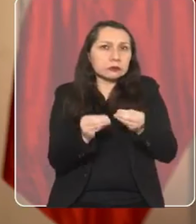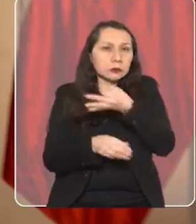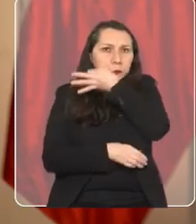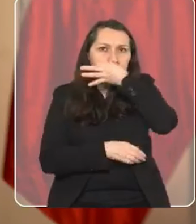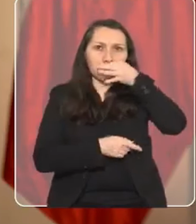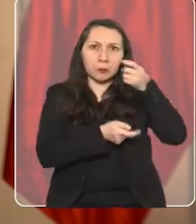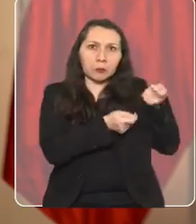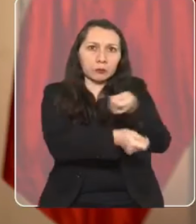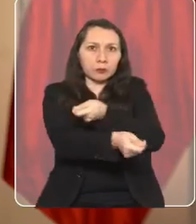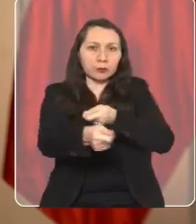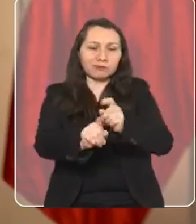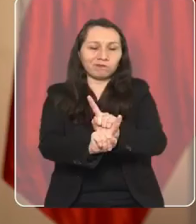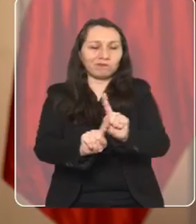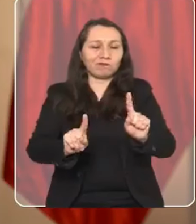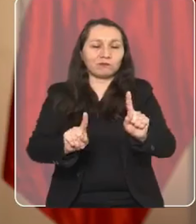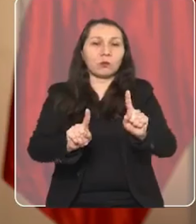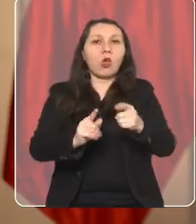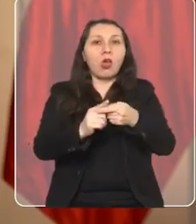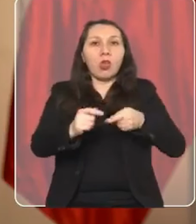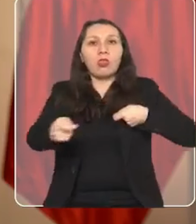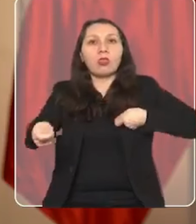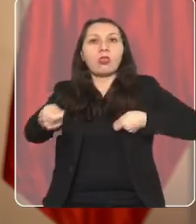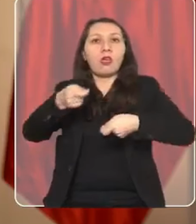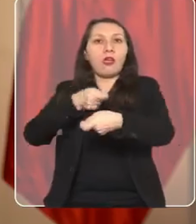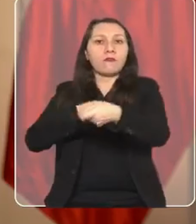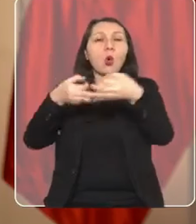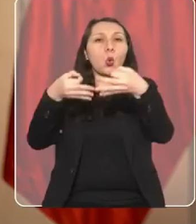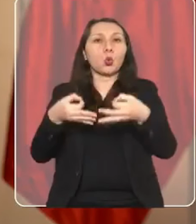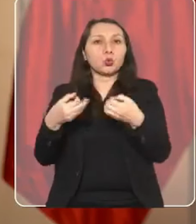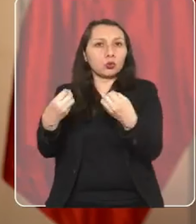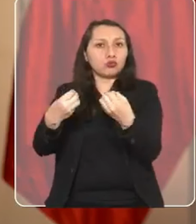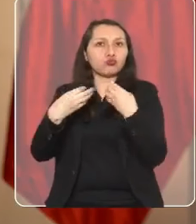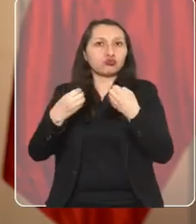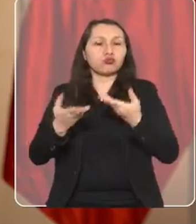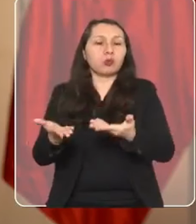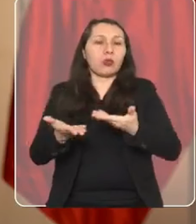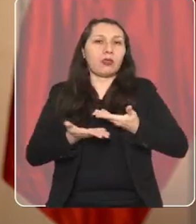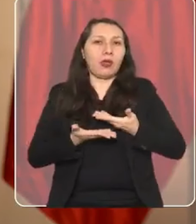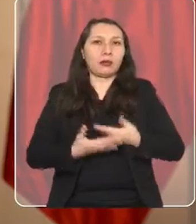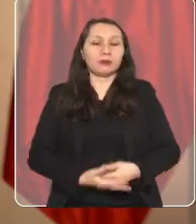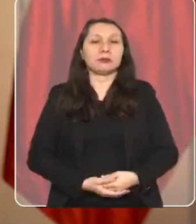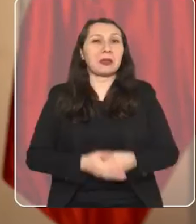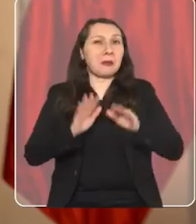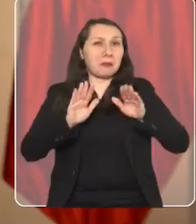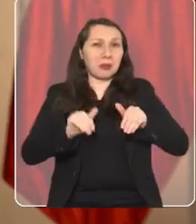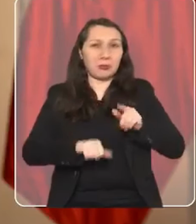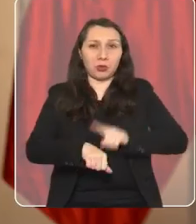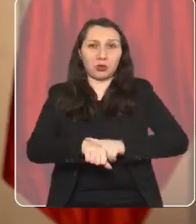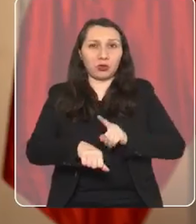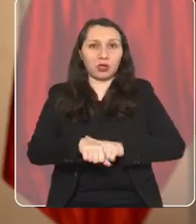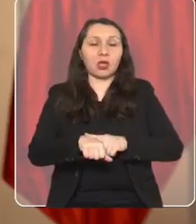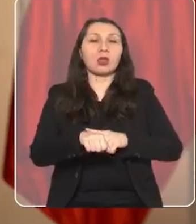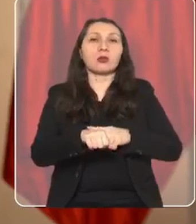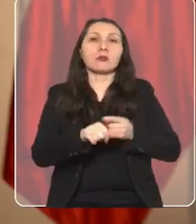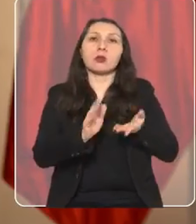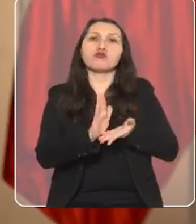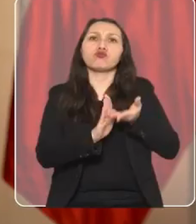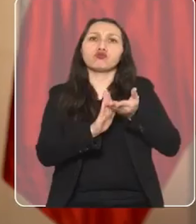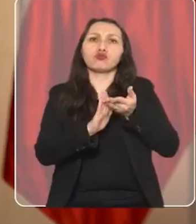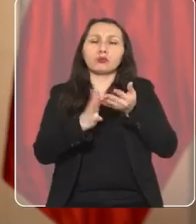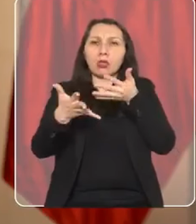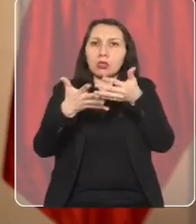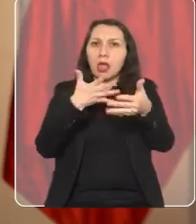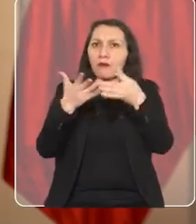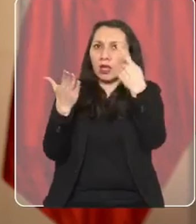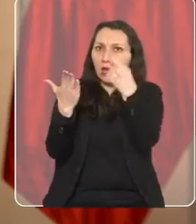lucrar sino una retribución justa por la formación recibida al mismo tiempo aumentaremos los estándares de